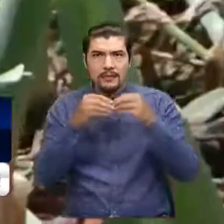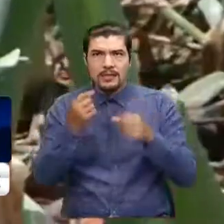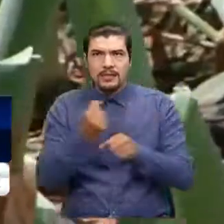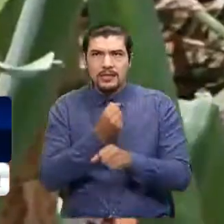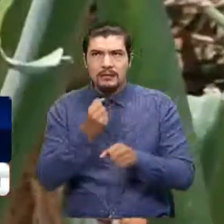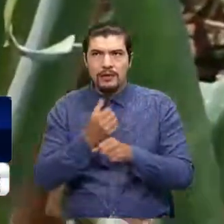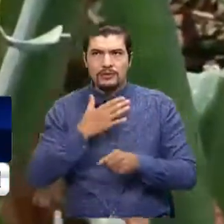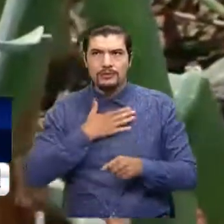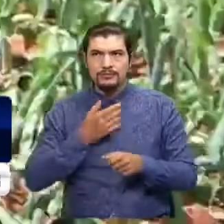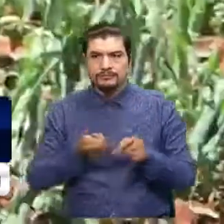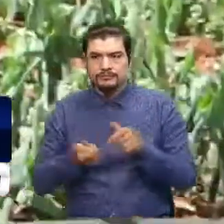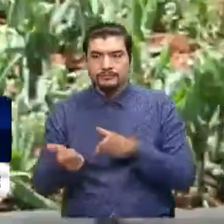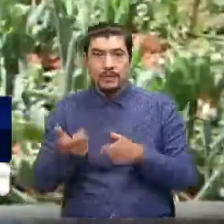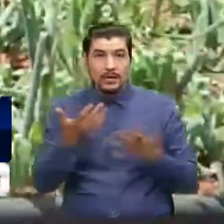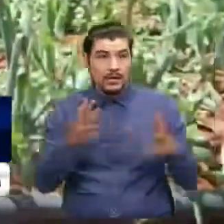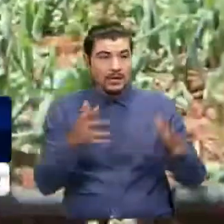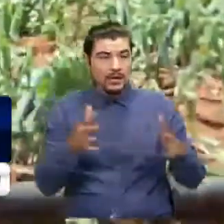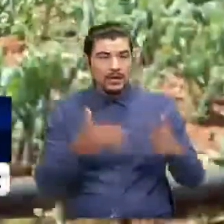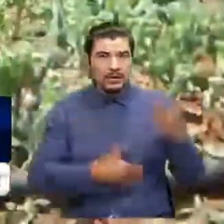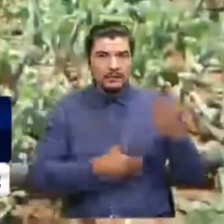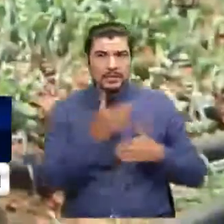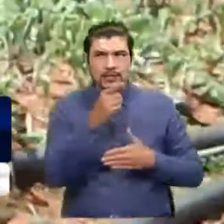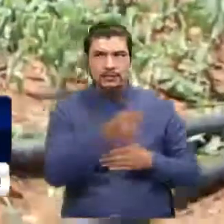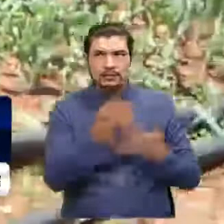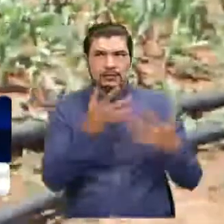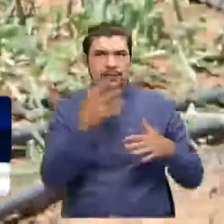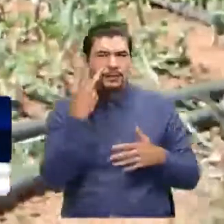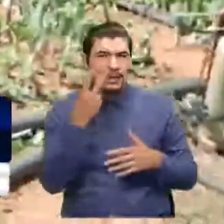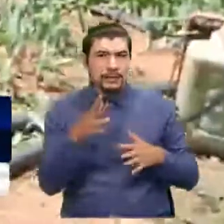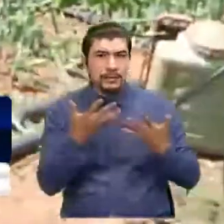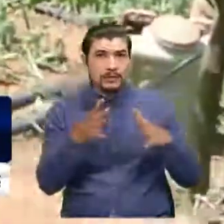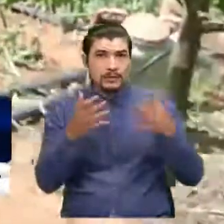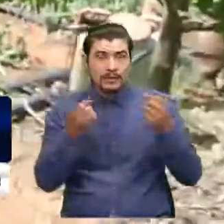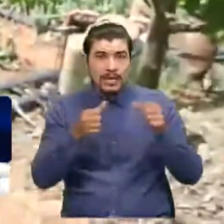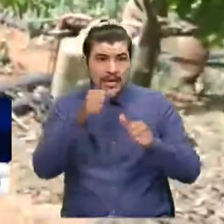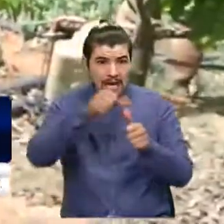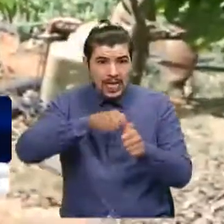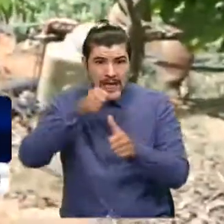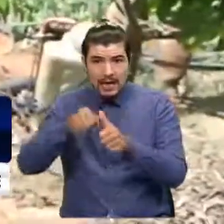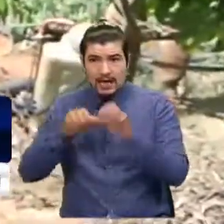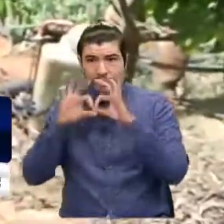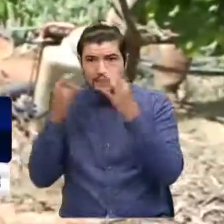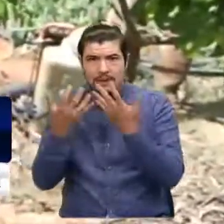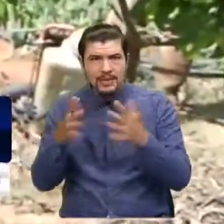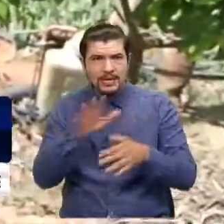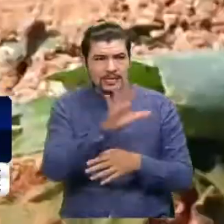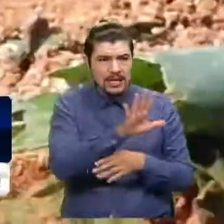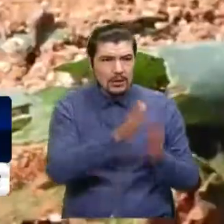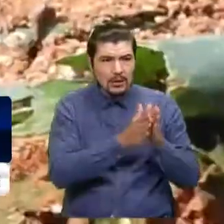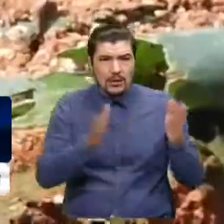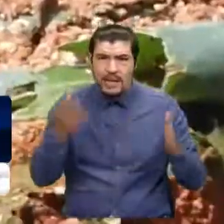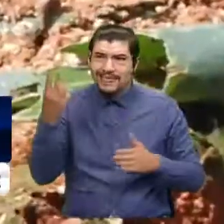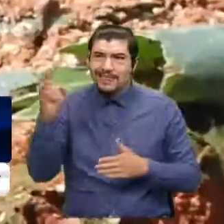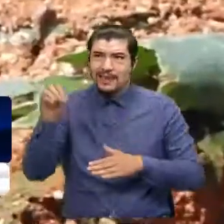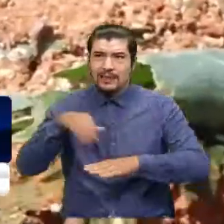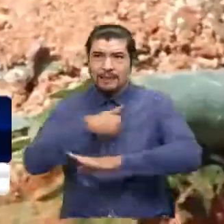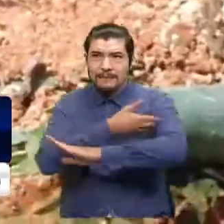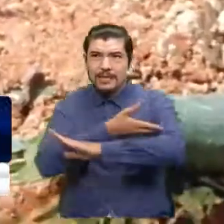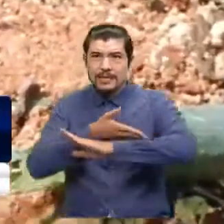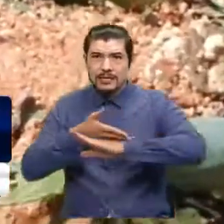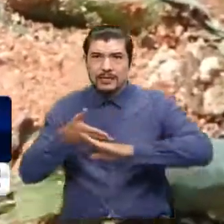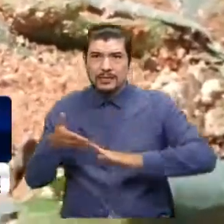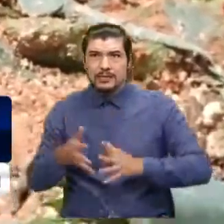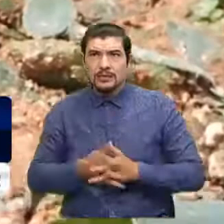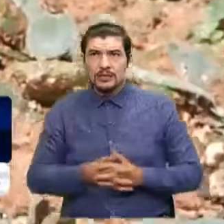los cálculos iniciales llevan a los productores se indica que las pérdidas por cada familia oscilan entre los 5 y los 30 millones de pesos pero tenemos